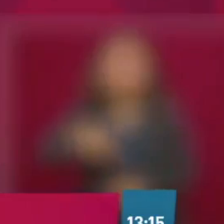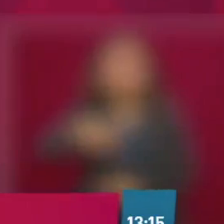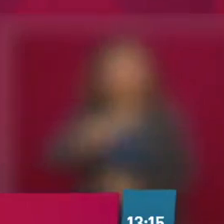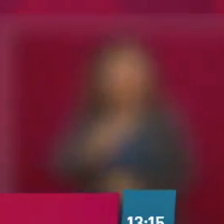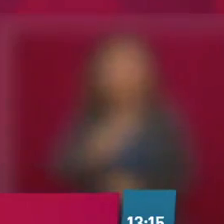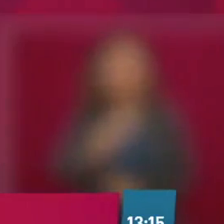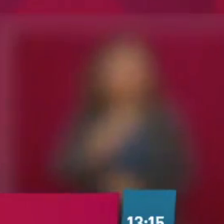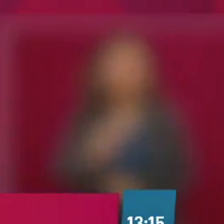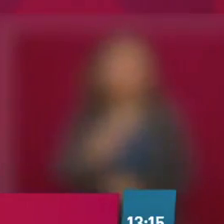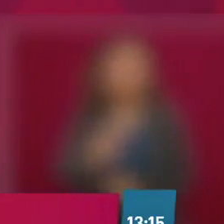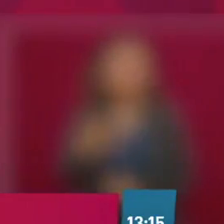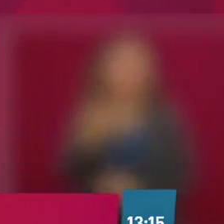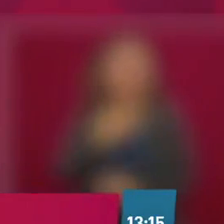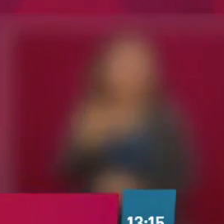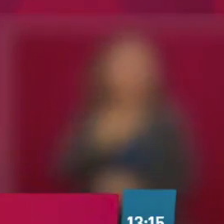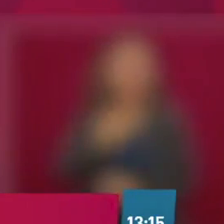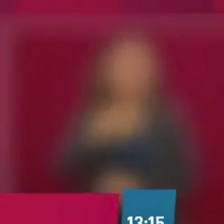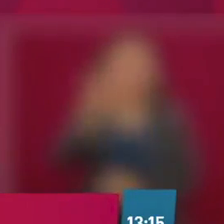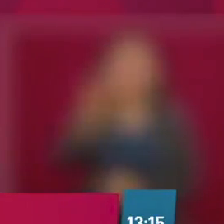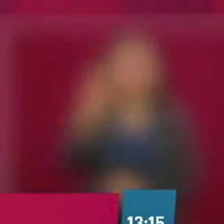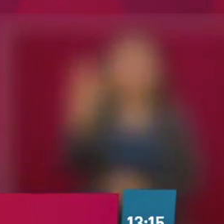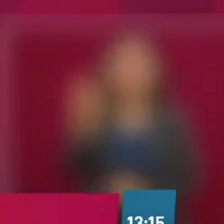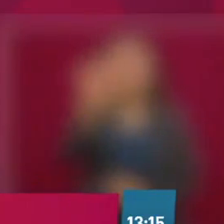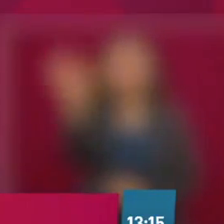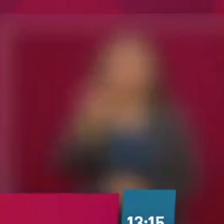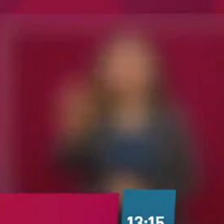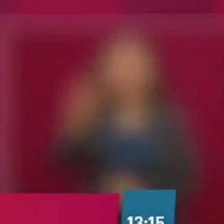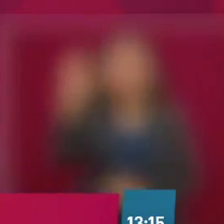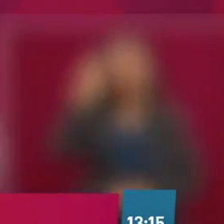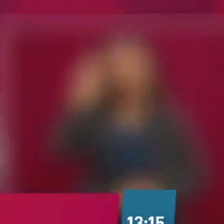el 54% de camas de